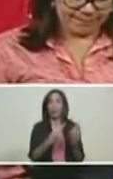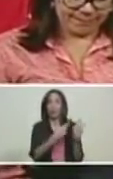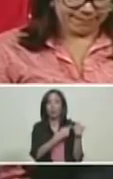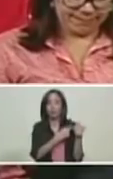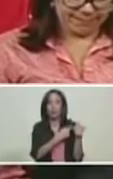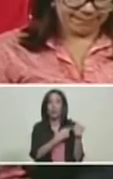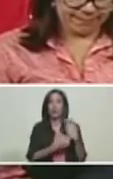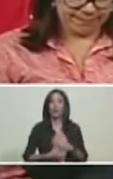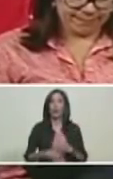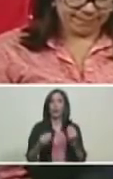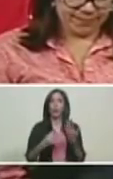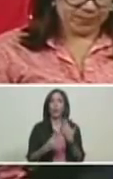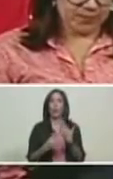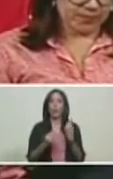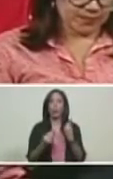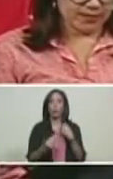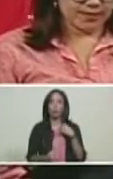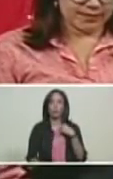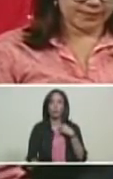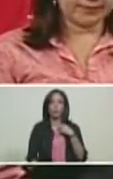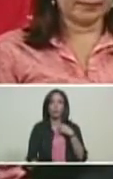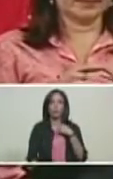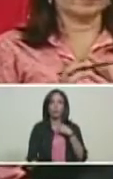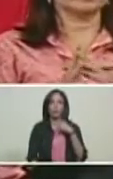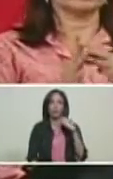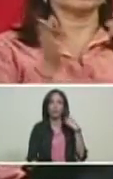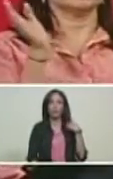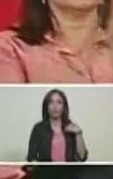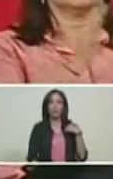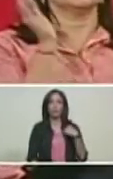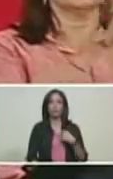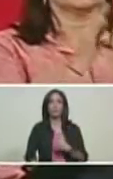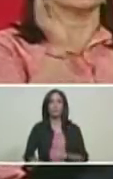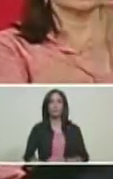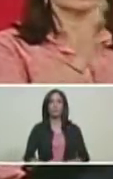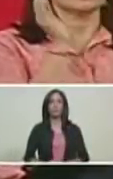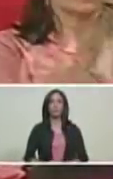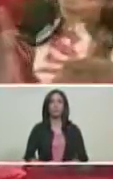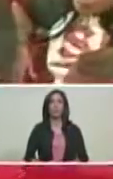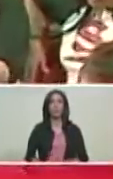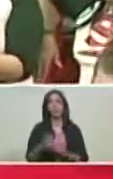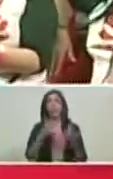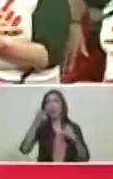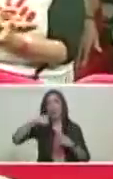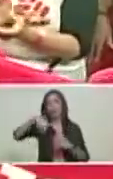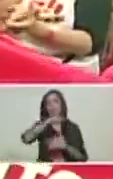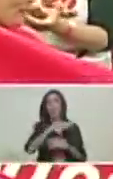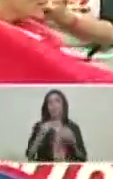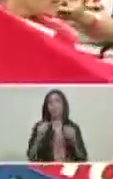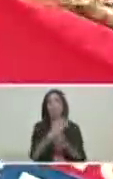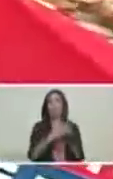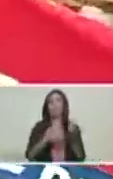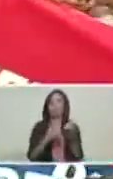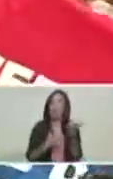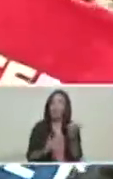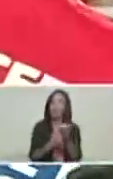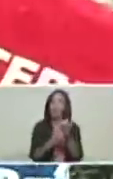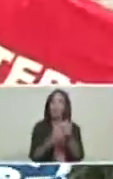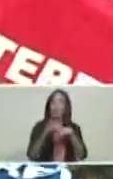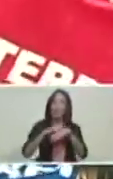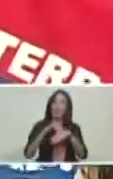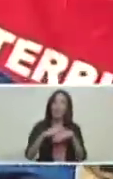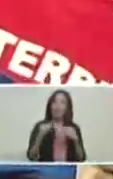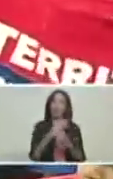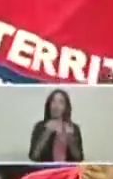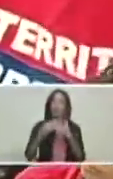esa resistencia heroica del pueblo venezolano. Por eso el reconocimiento a todos los integrantes